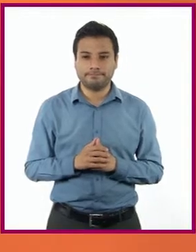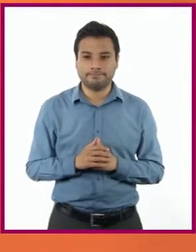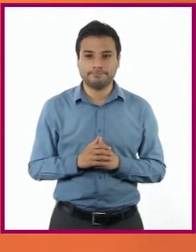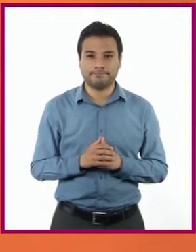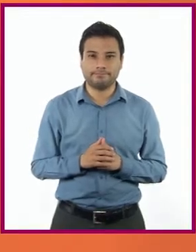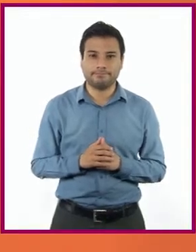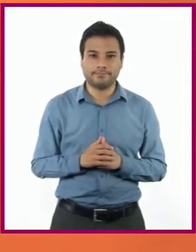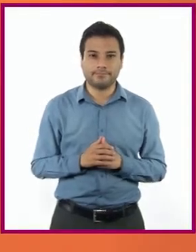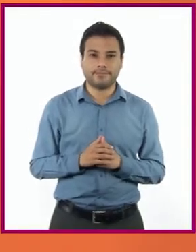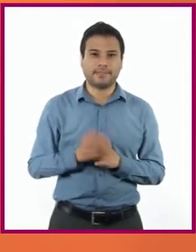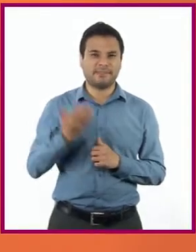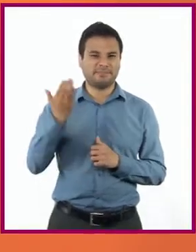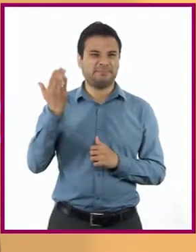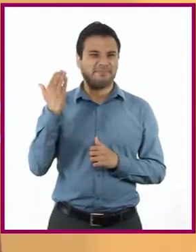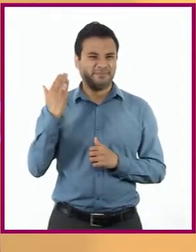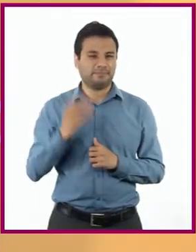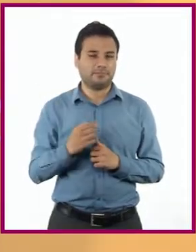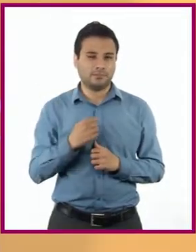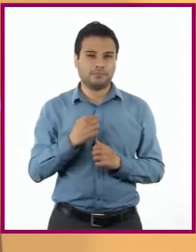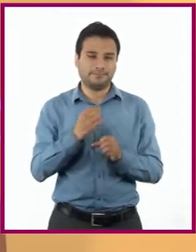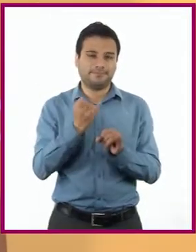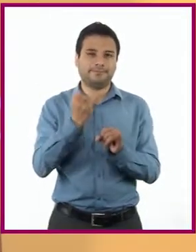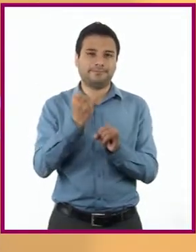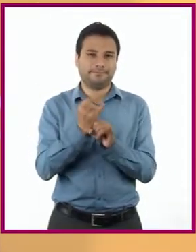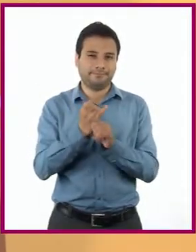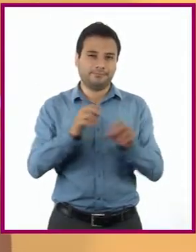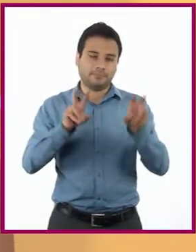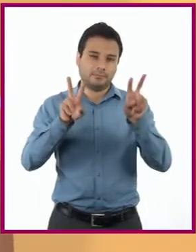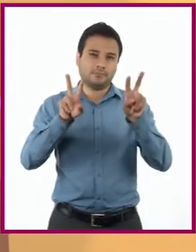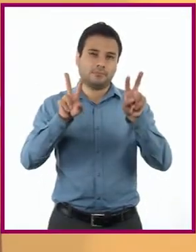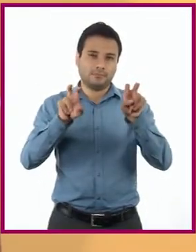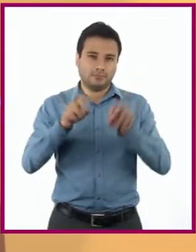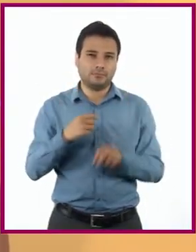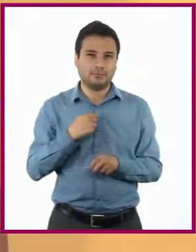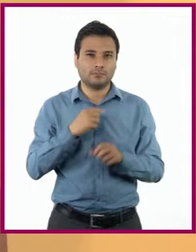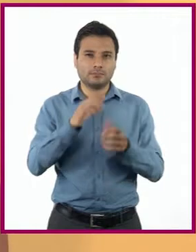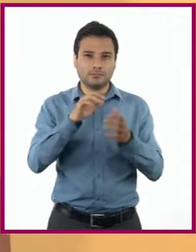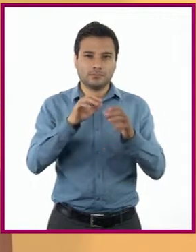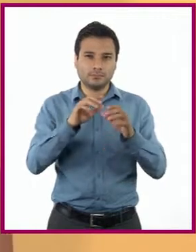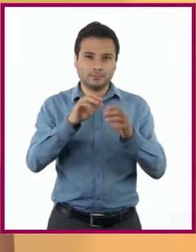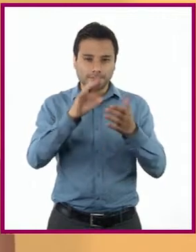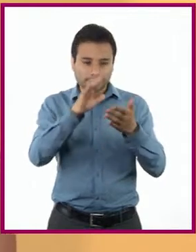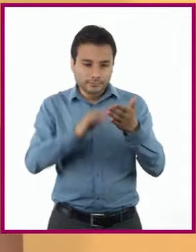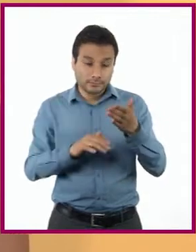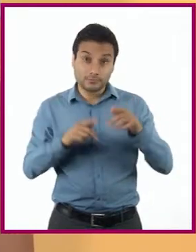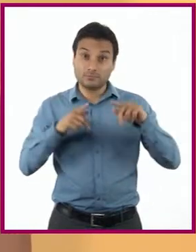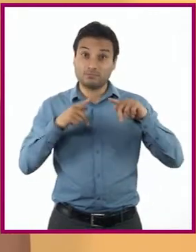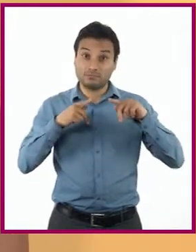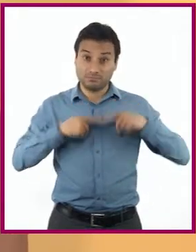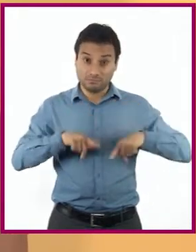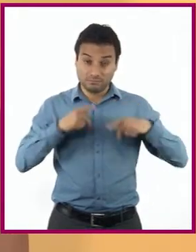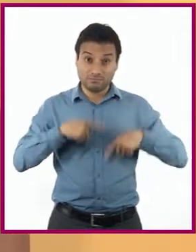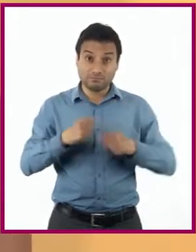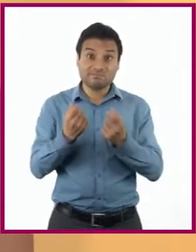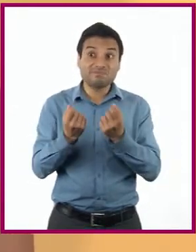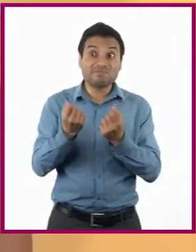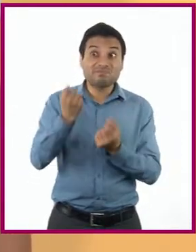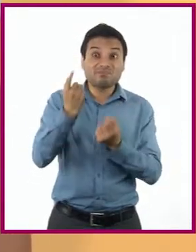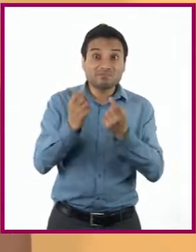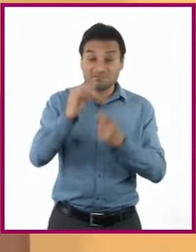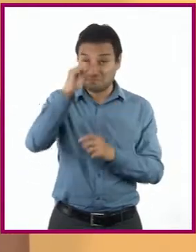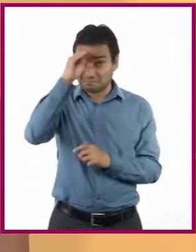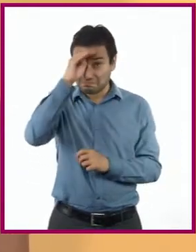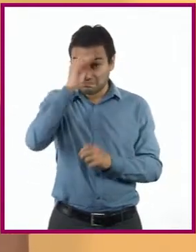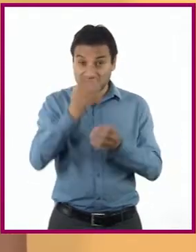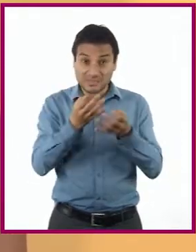hace poco leí un artículo en Internet acerca de que existen algunas personas que no creen que